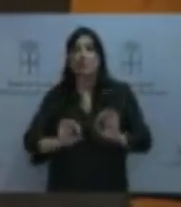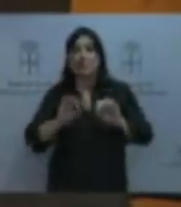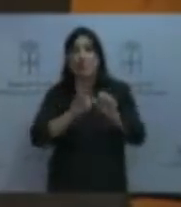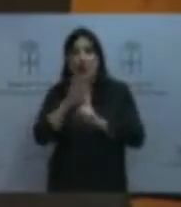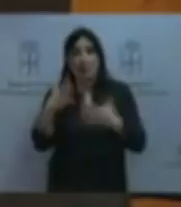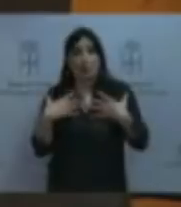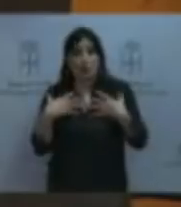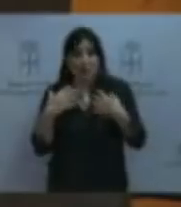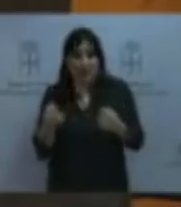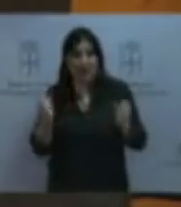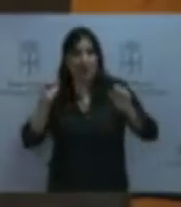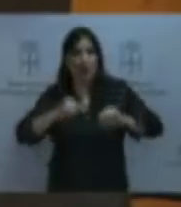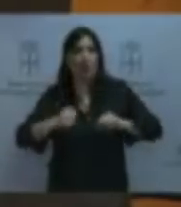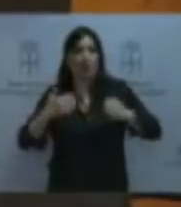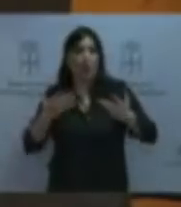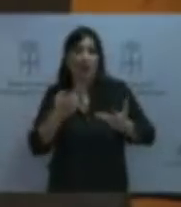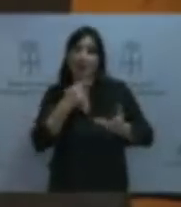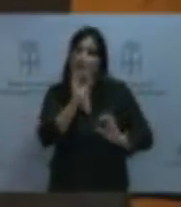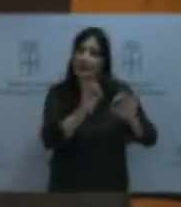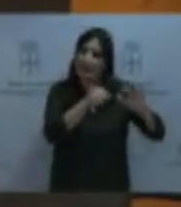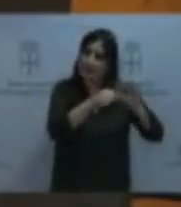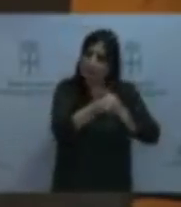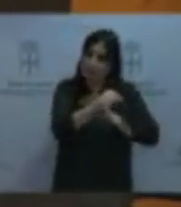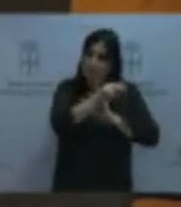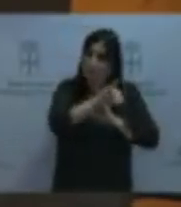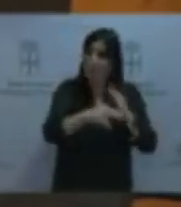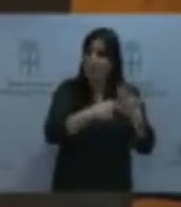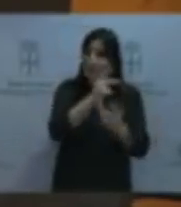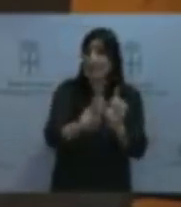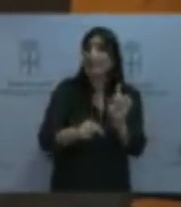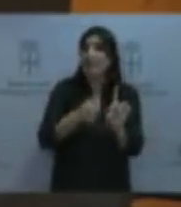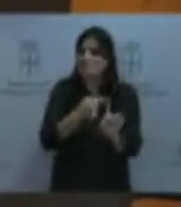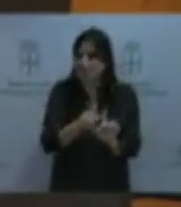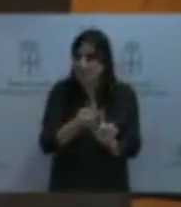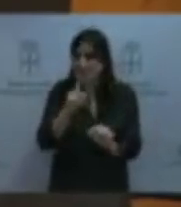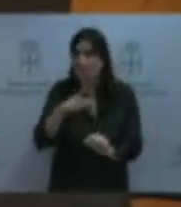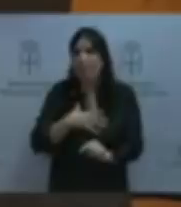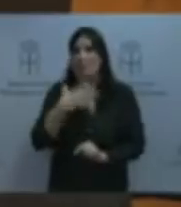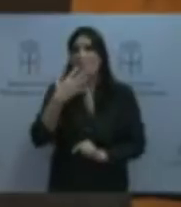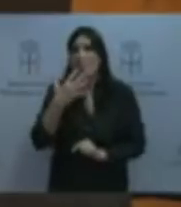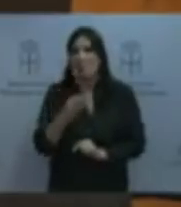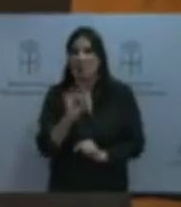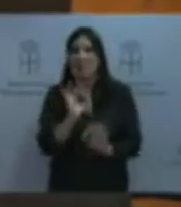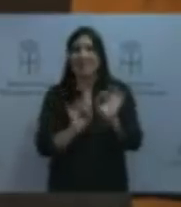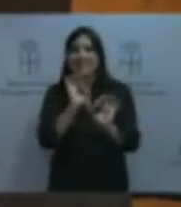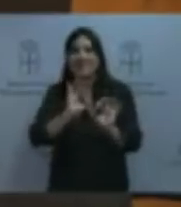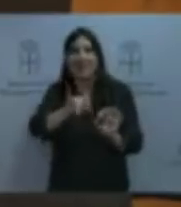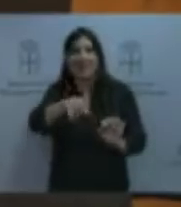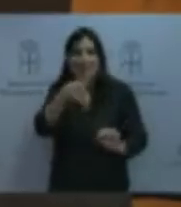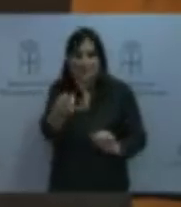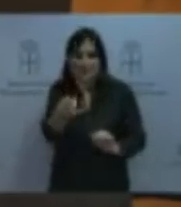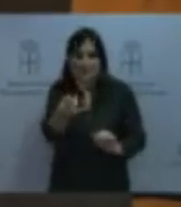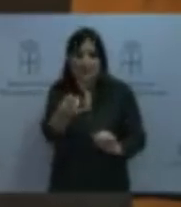de reposición del 2017 se podrá disponer de una tasa adicional que incluirá hasta el